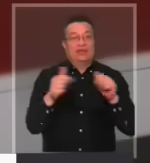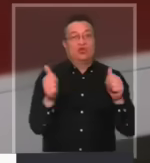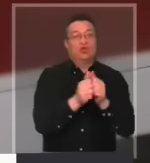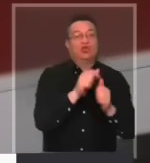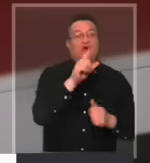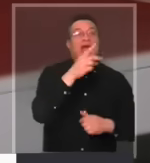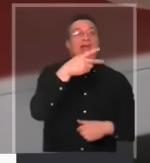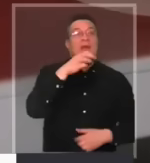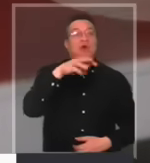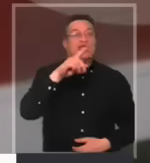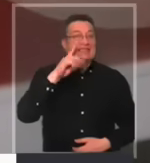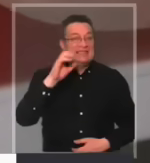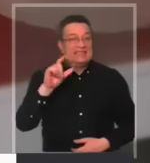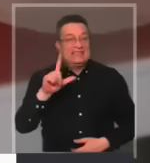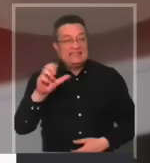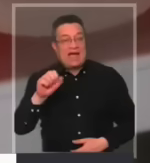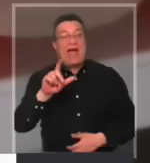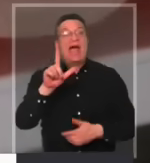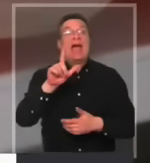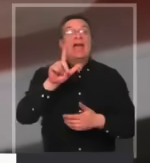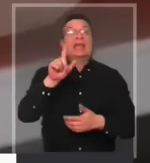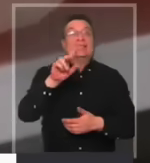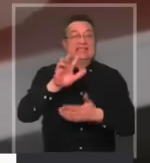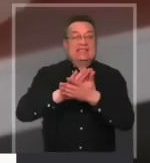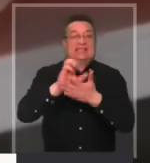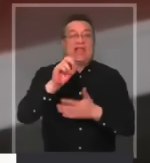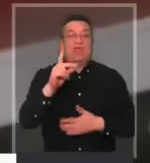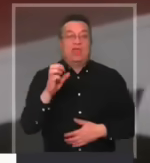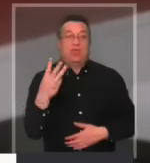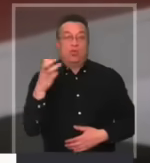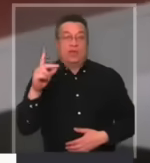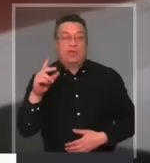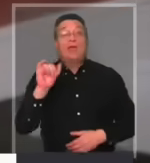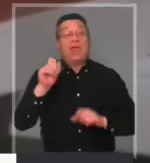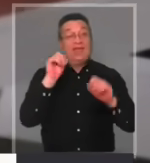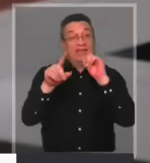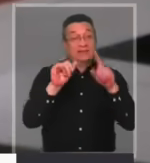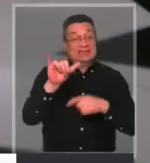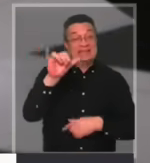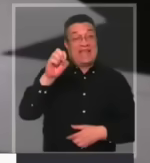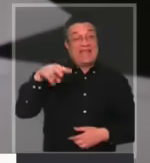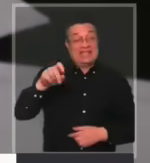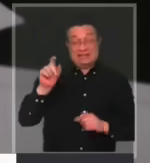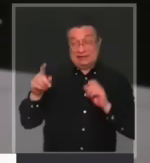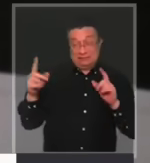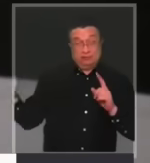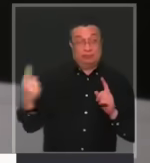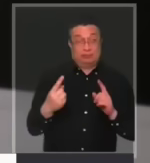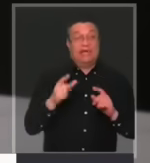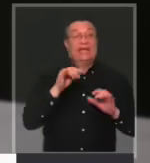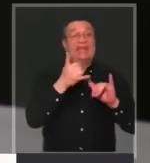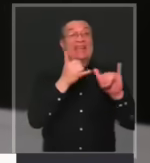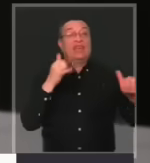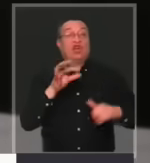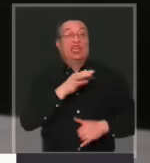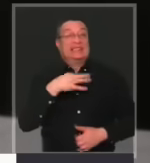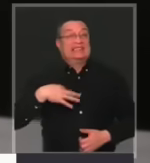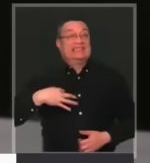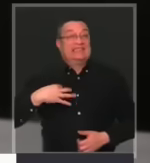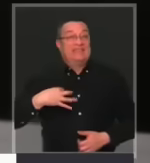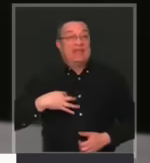Chadwick Abogados hasta marzo del 2022. Su defendido, Ignacio Yáñez, un ingeniero civil industrial condenado por